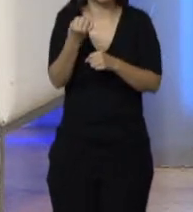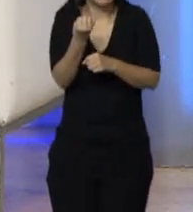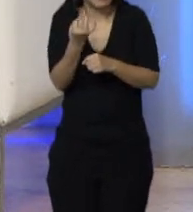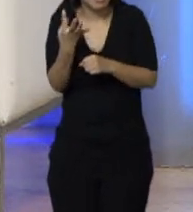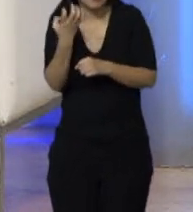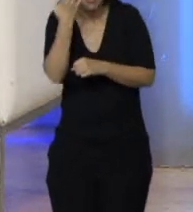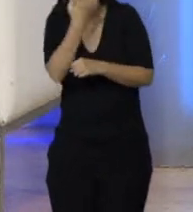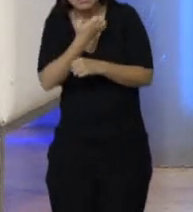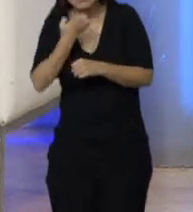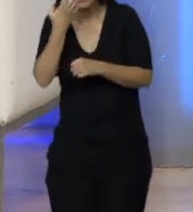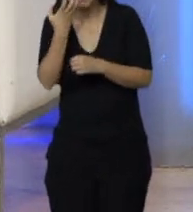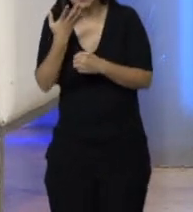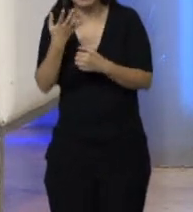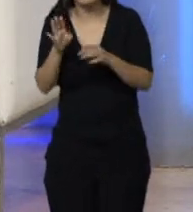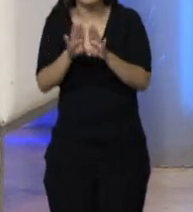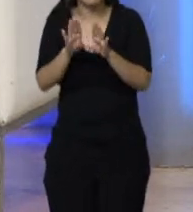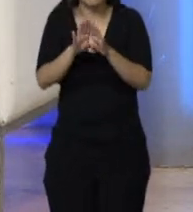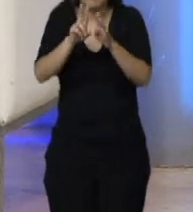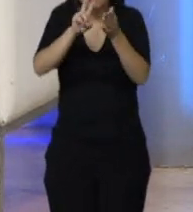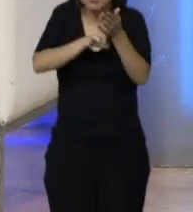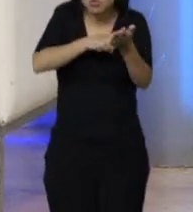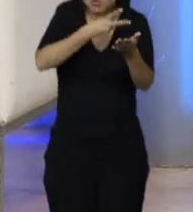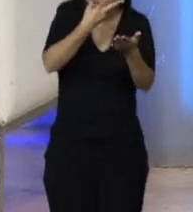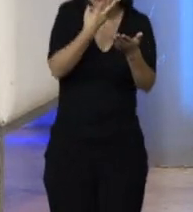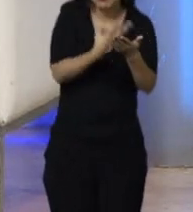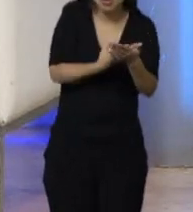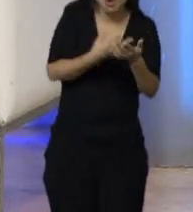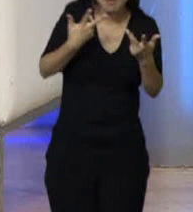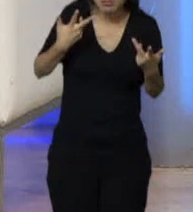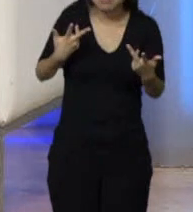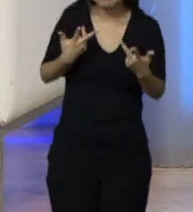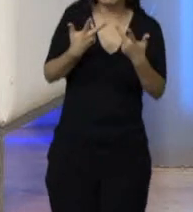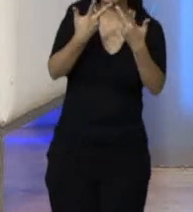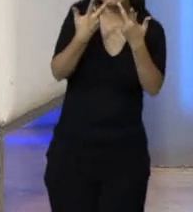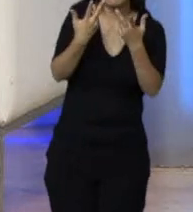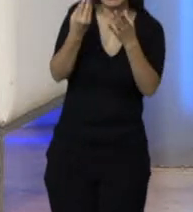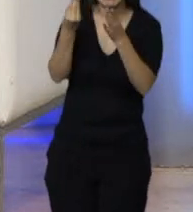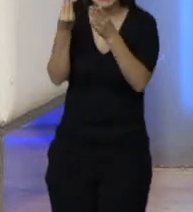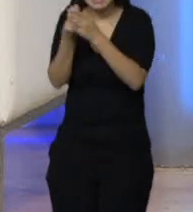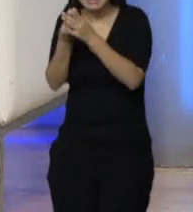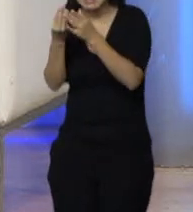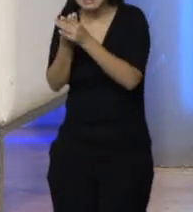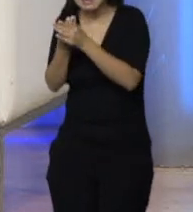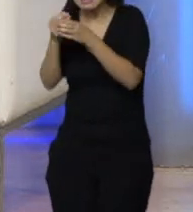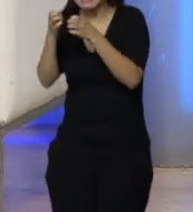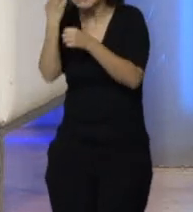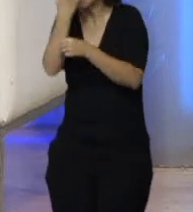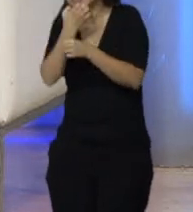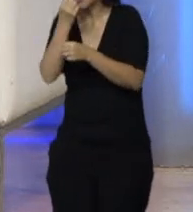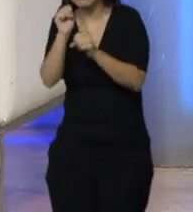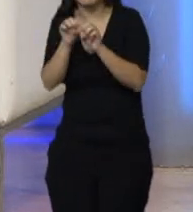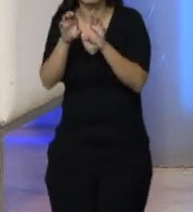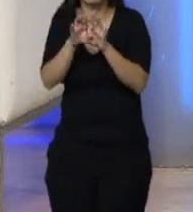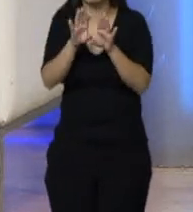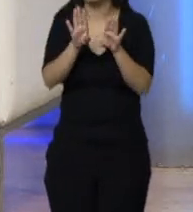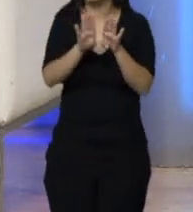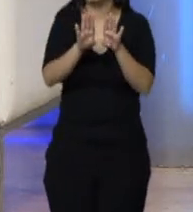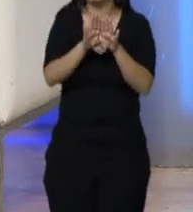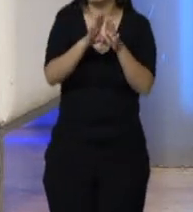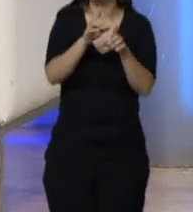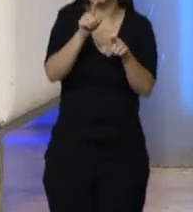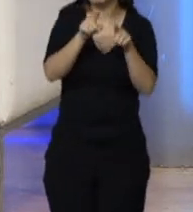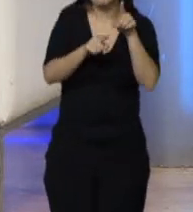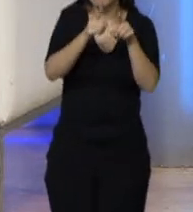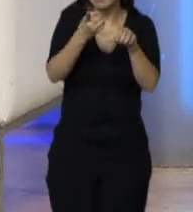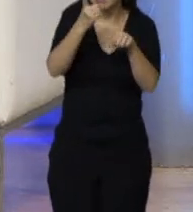este sistema dual el poder llevar algunos algún número del grupo de los alumnos unos días otro número otro día